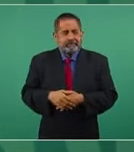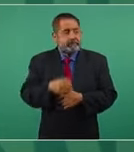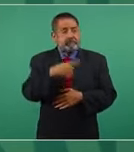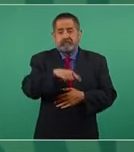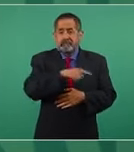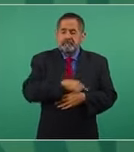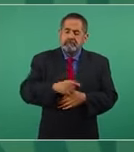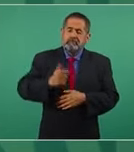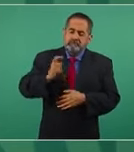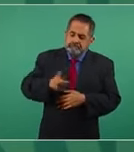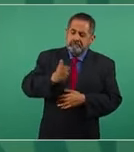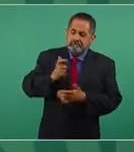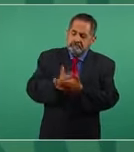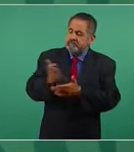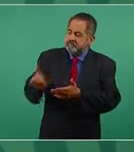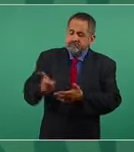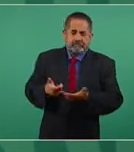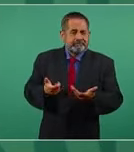paga